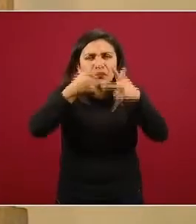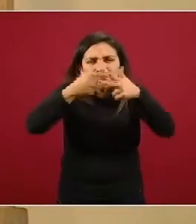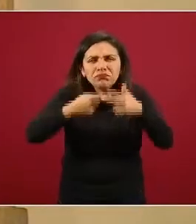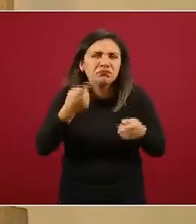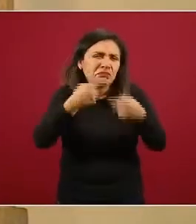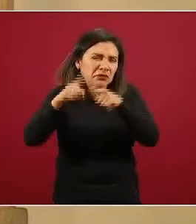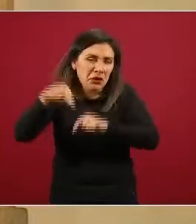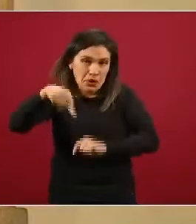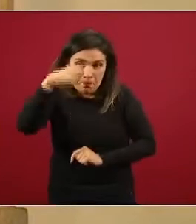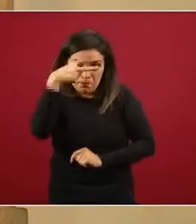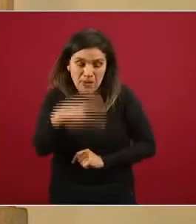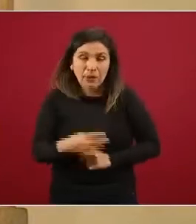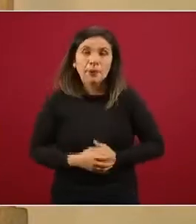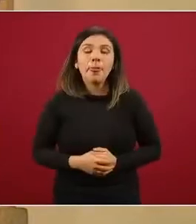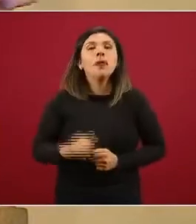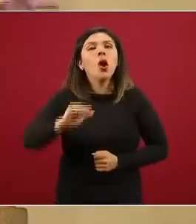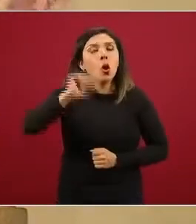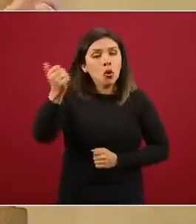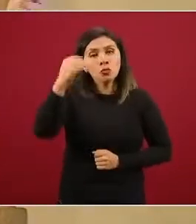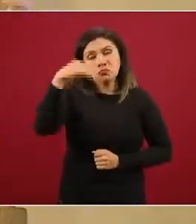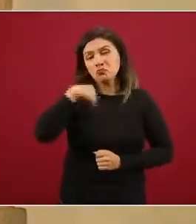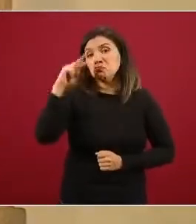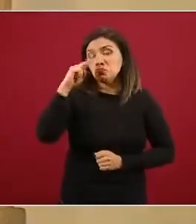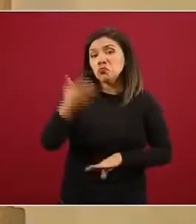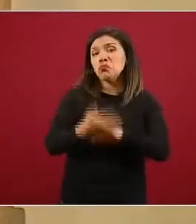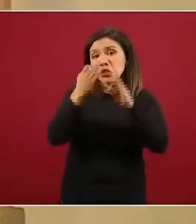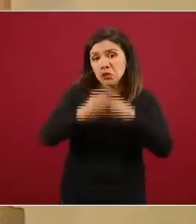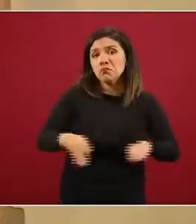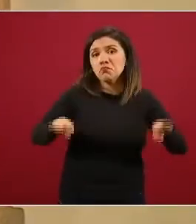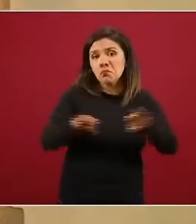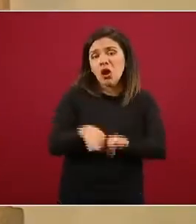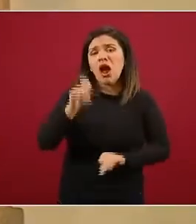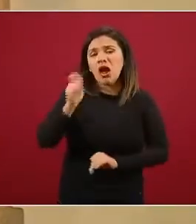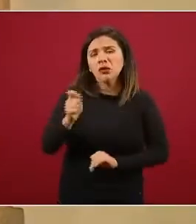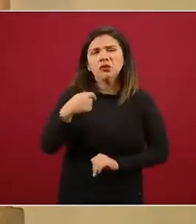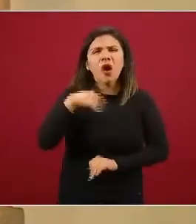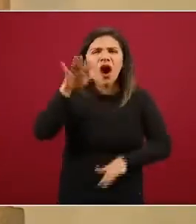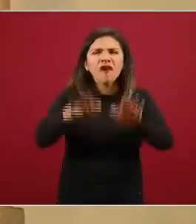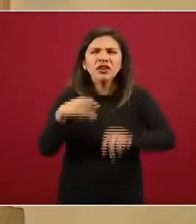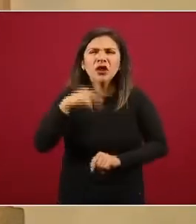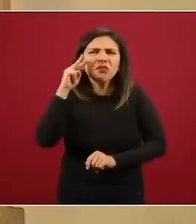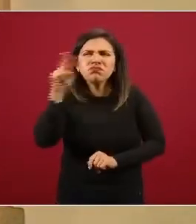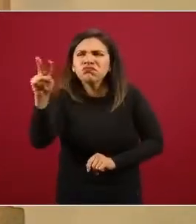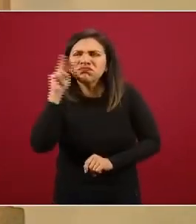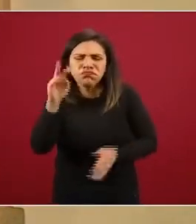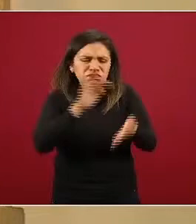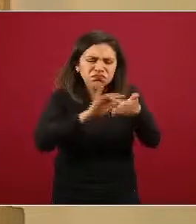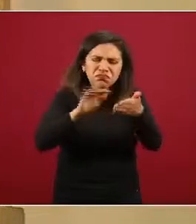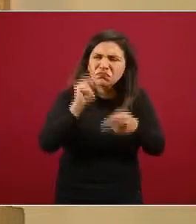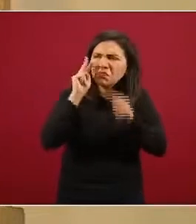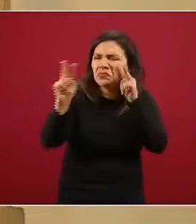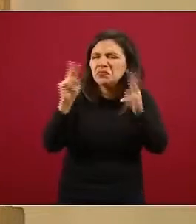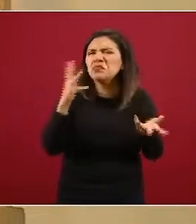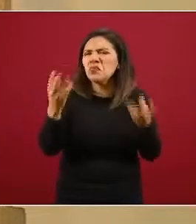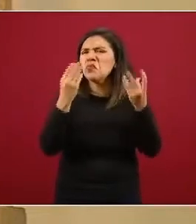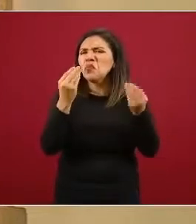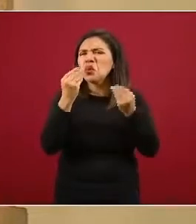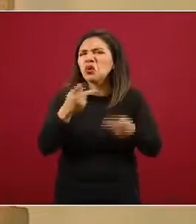en México. Algo que también me parece que es importante, he escuchado, he leído